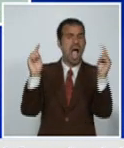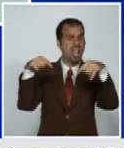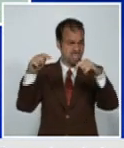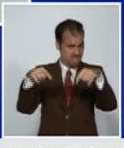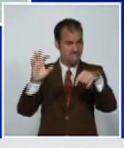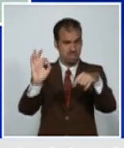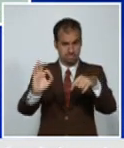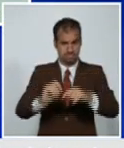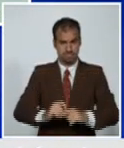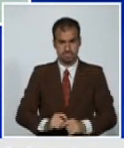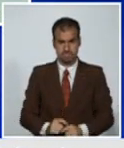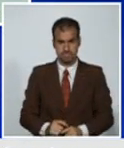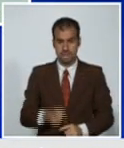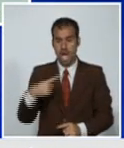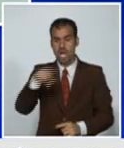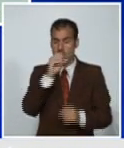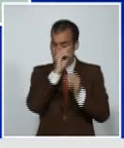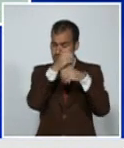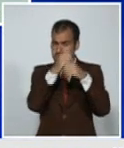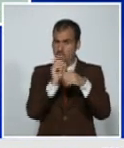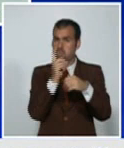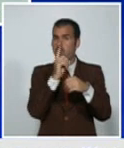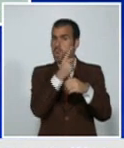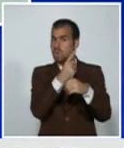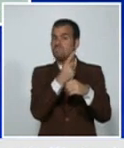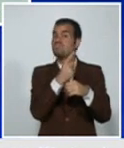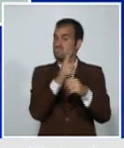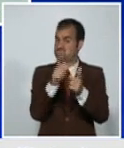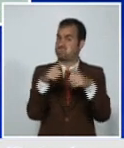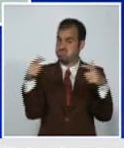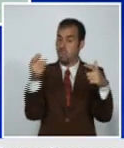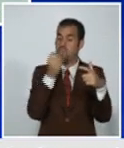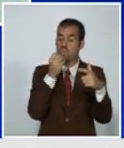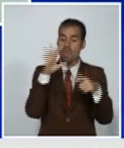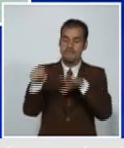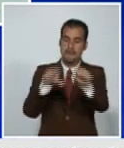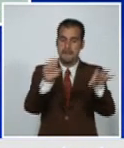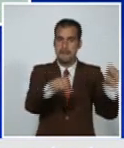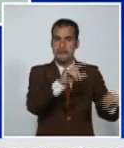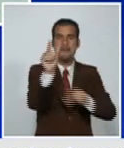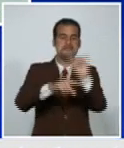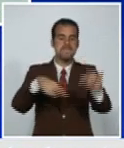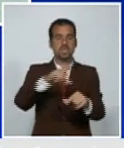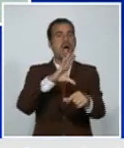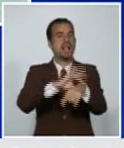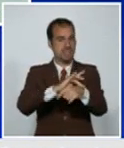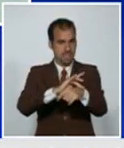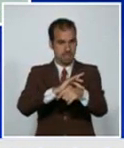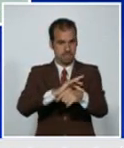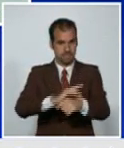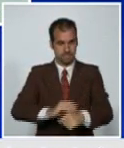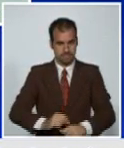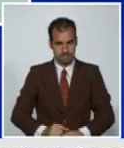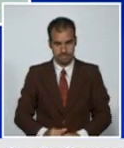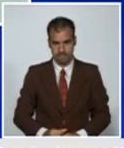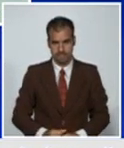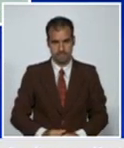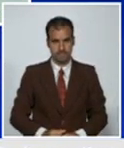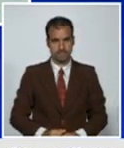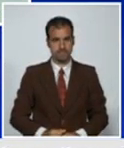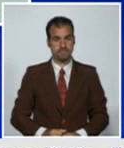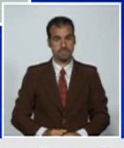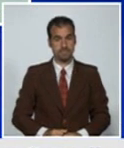procesan muchas muestras para poder identificar todos los casos positivos que puedan existir, porque